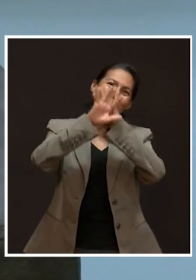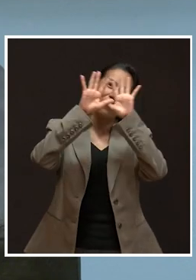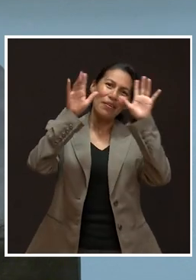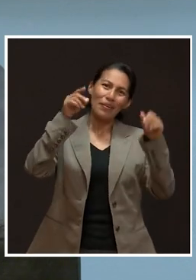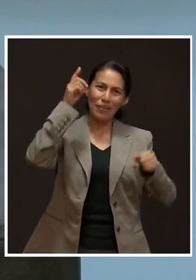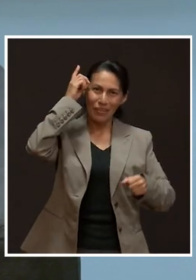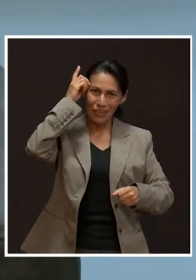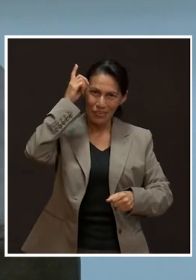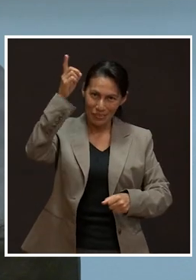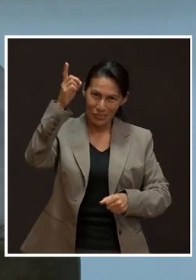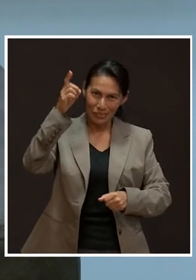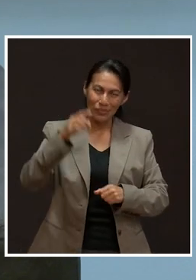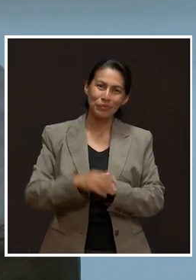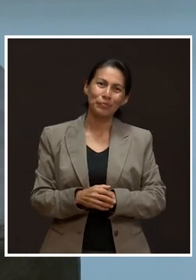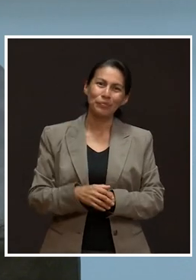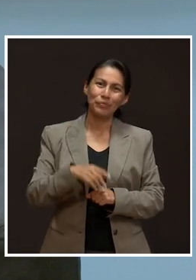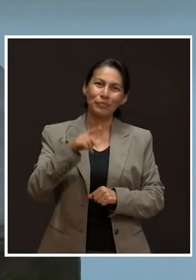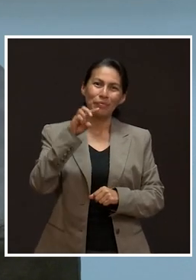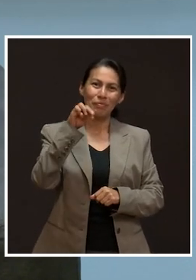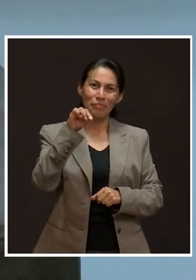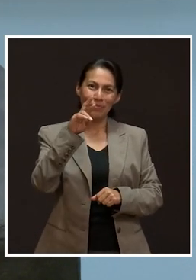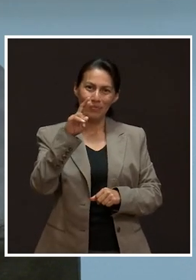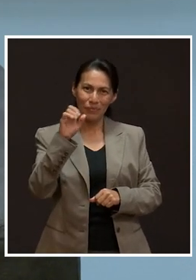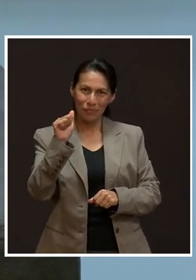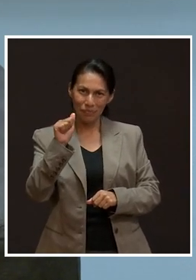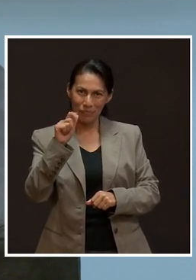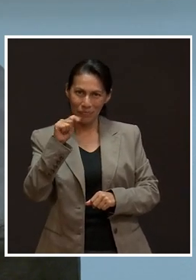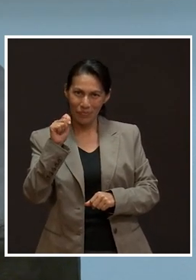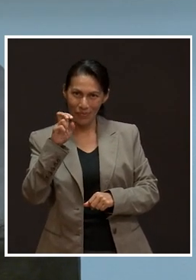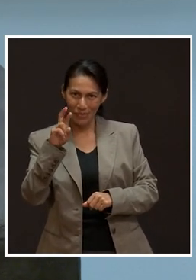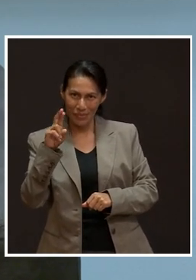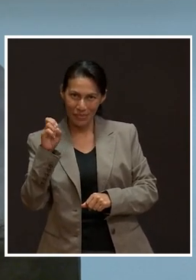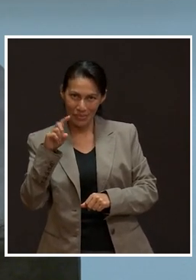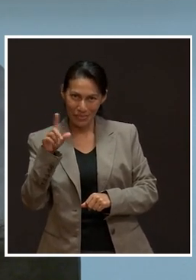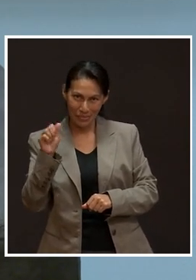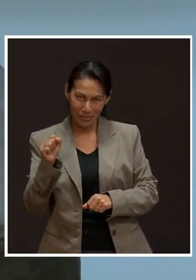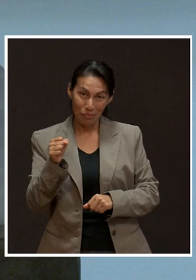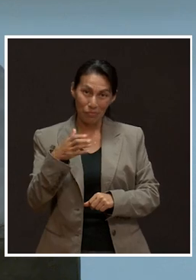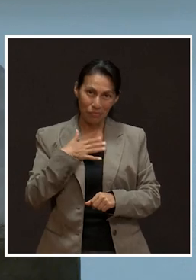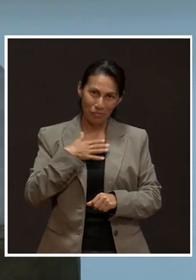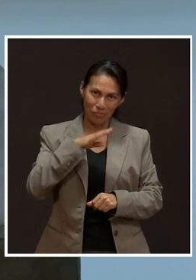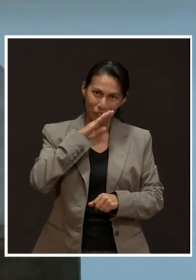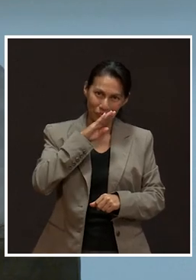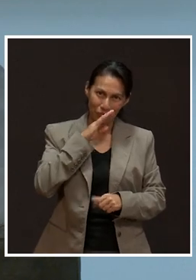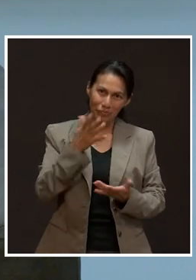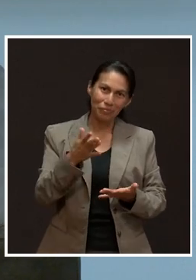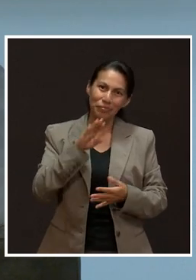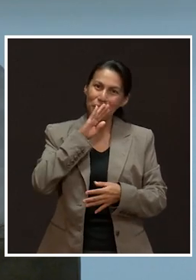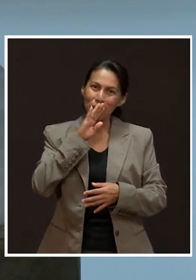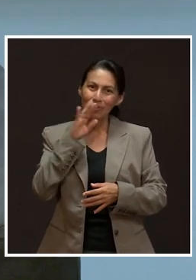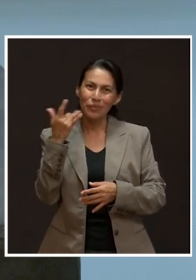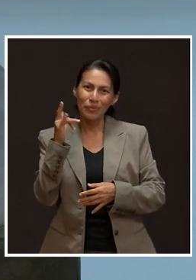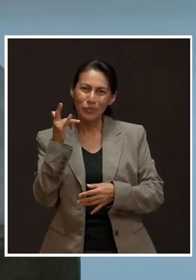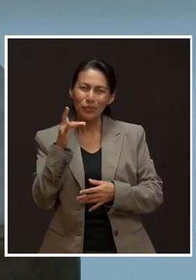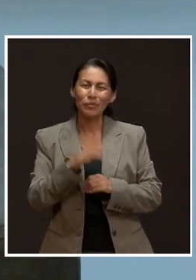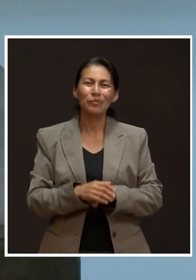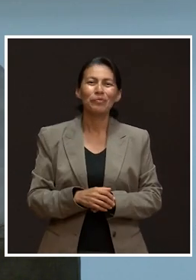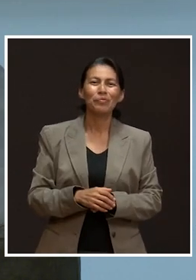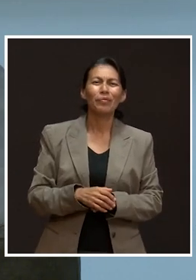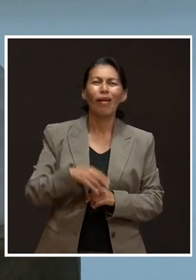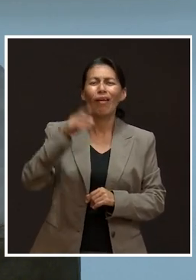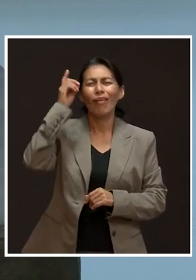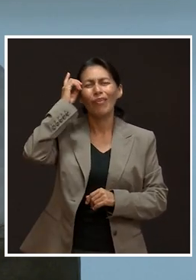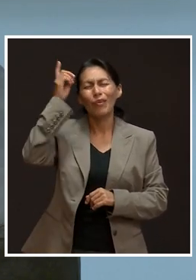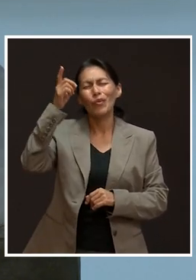Dios sobró el milagro. Gloria a Dios, Teresa. Gloria a Dios, María Teresa.